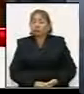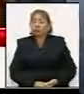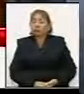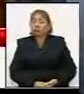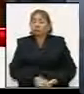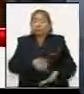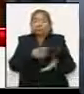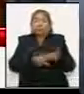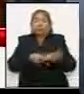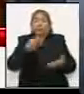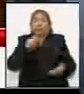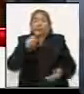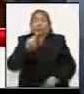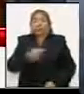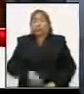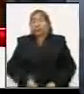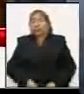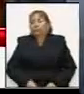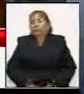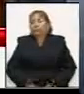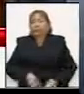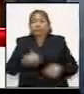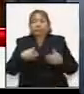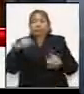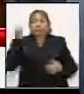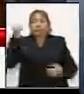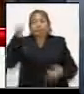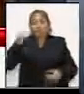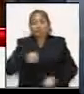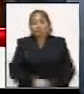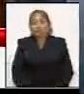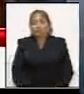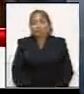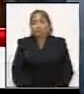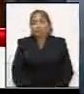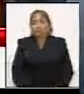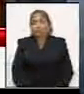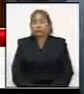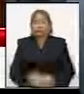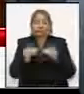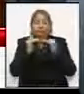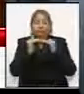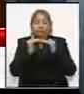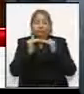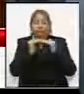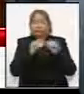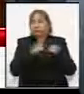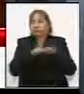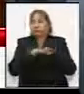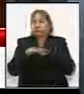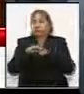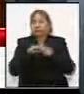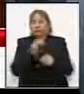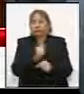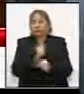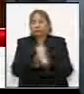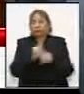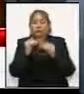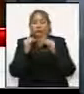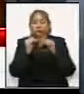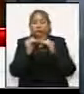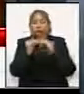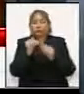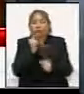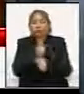lo que es tener un derecho en igualdades de funciones, en igualdades